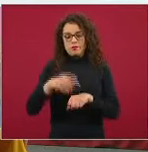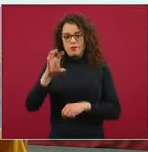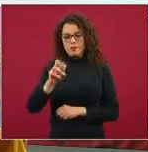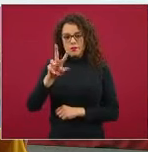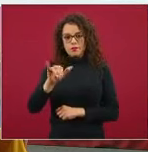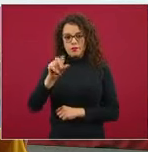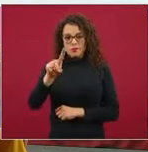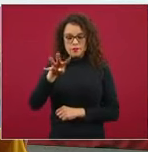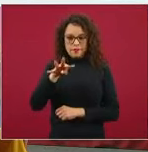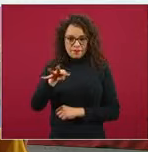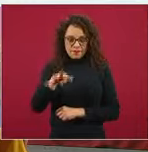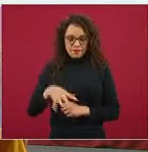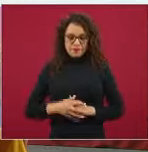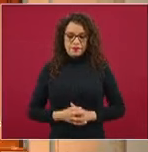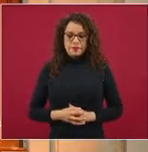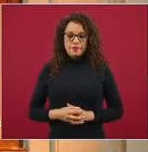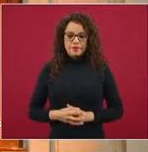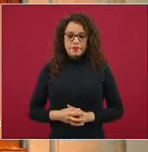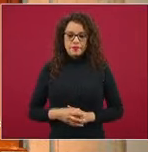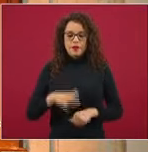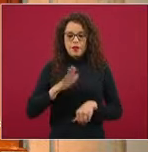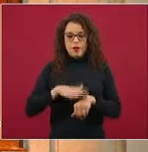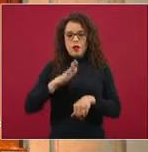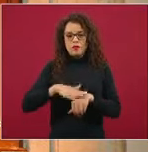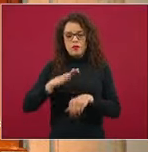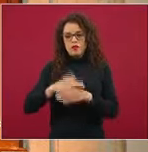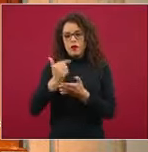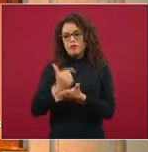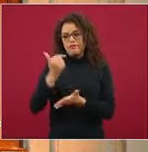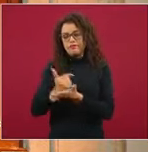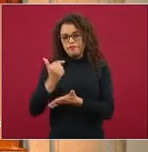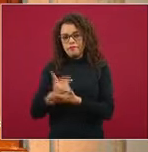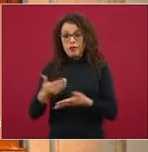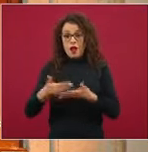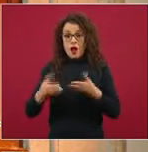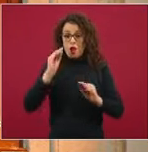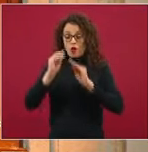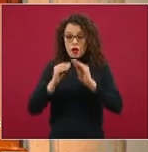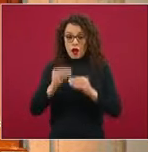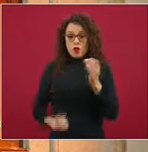COVID-19, que para el día de hoy también se actualiza la cifra a